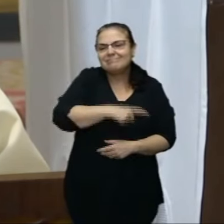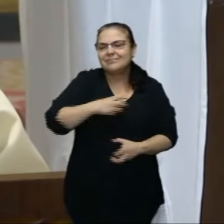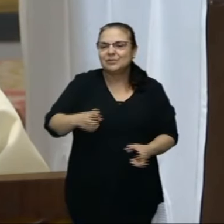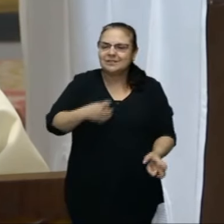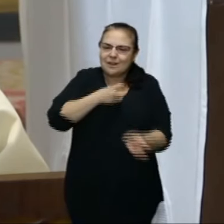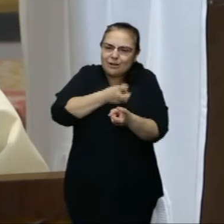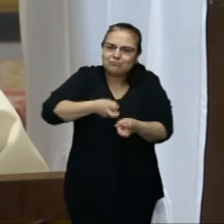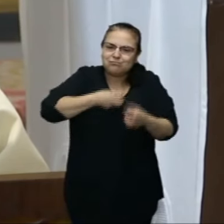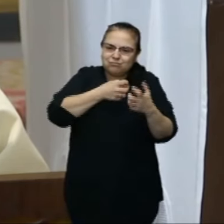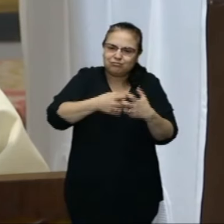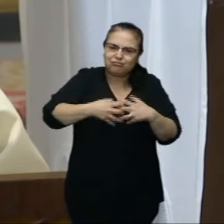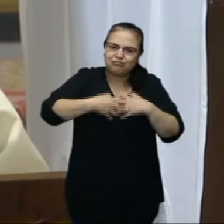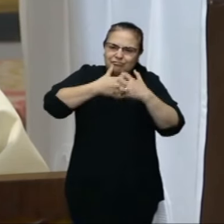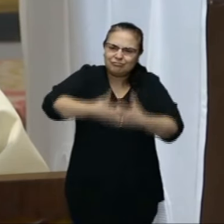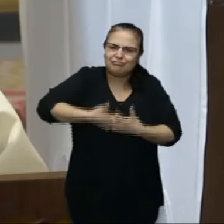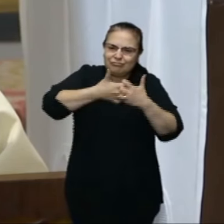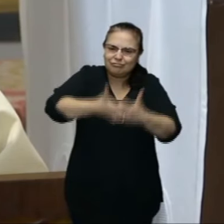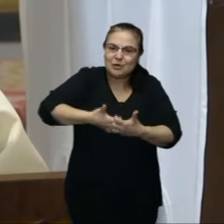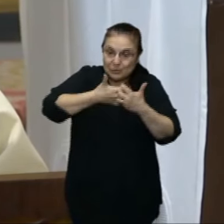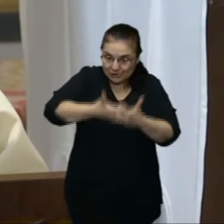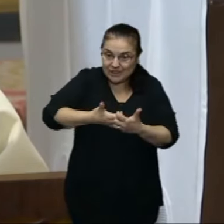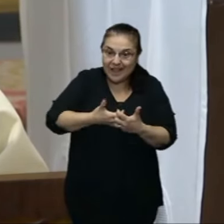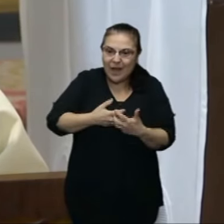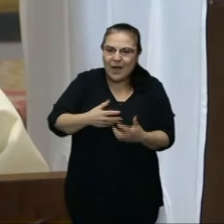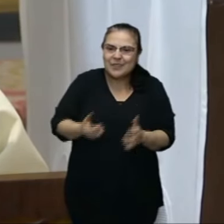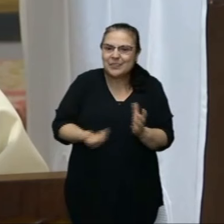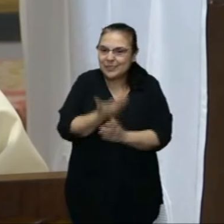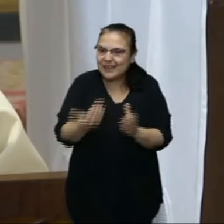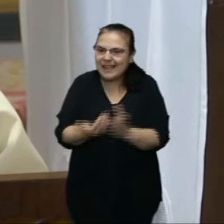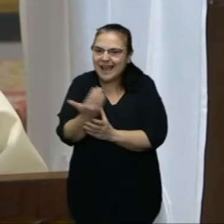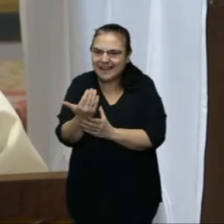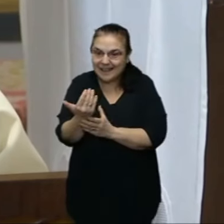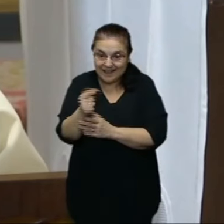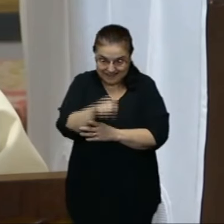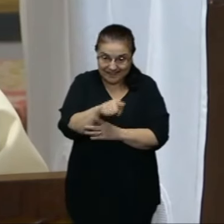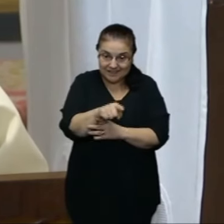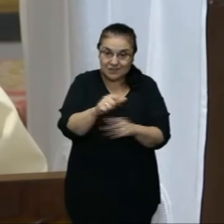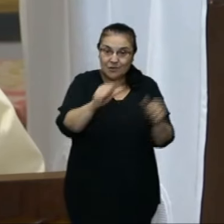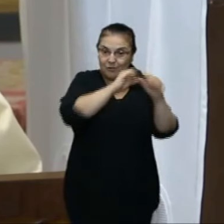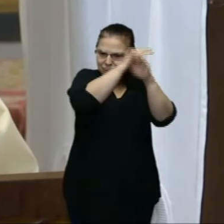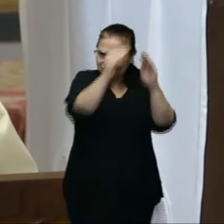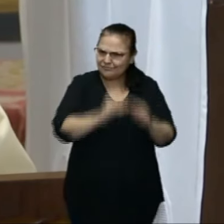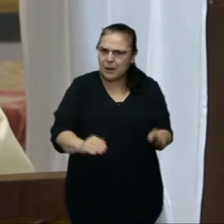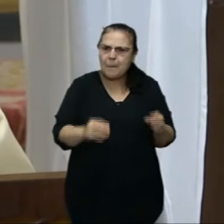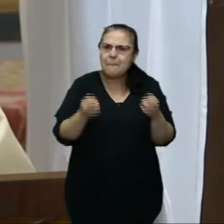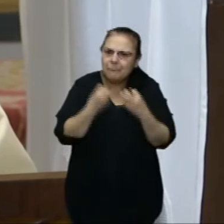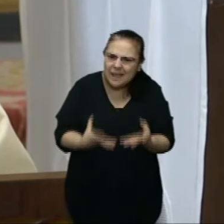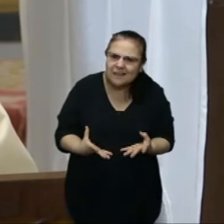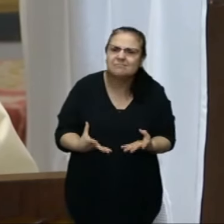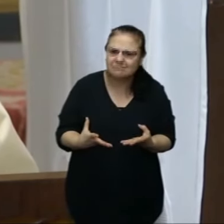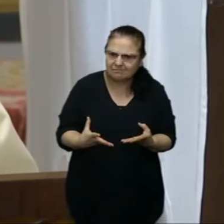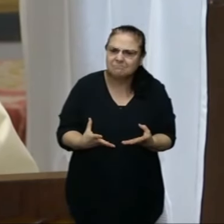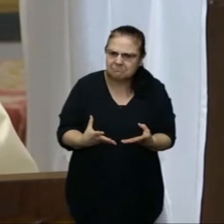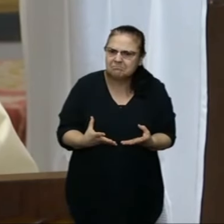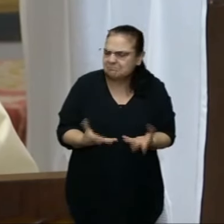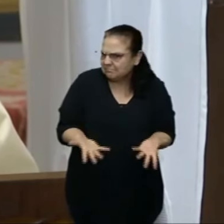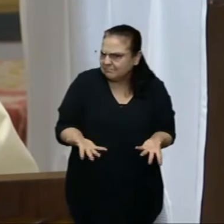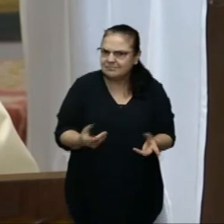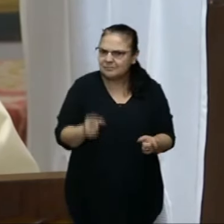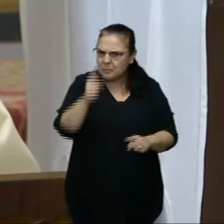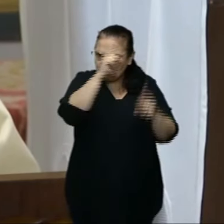diaria, eso terminará bien, terminará bien. A pesar de todo lo que pase en la